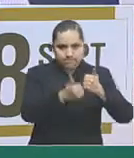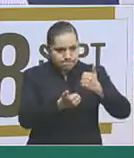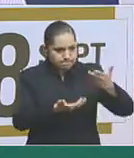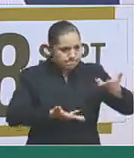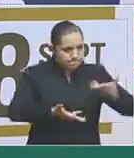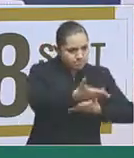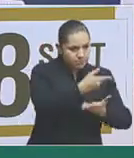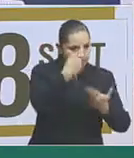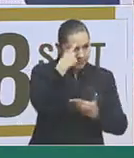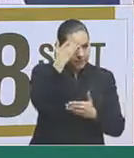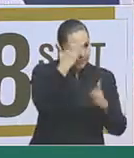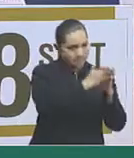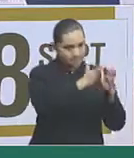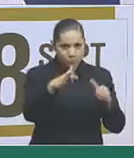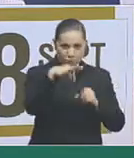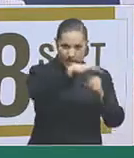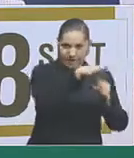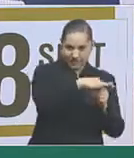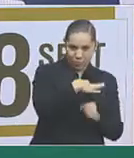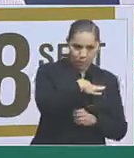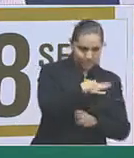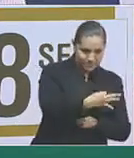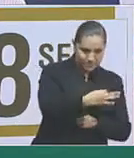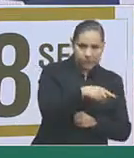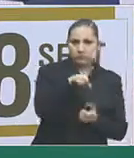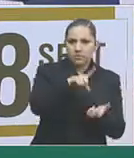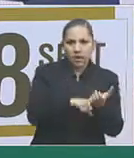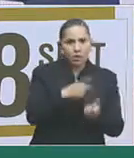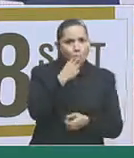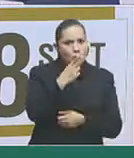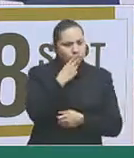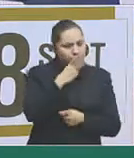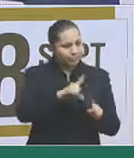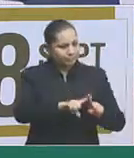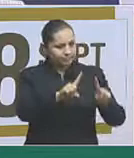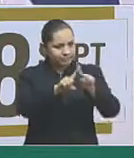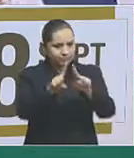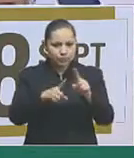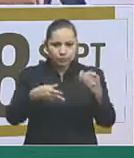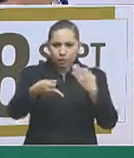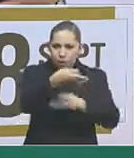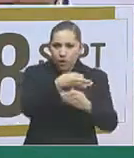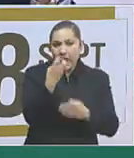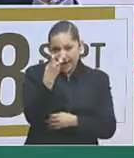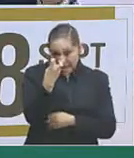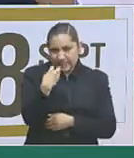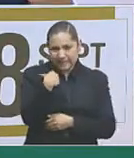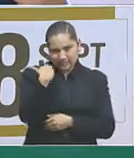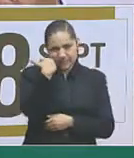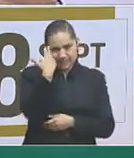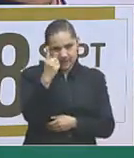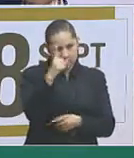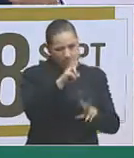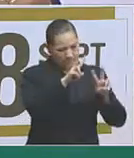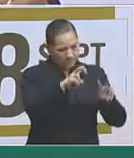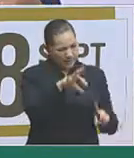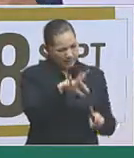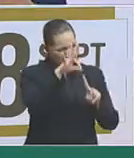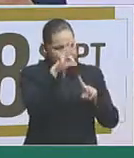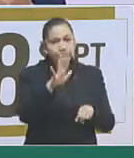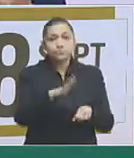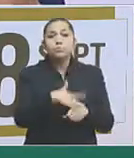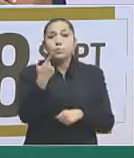y este es un primer efecto que a mí me gustaría comentar sobre todo por la labor que llevan a cabo